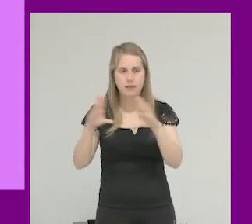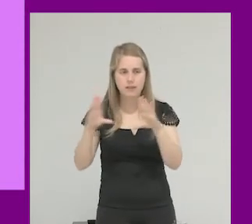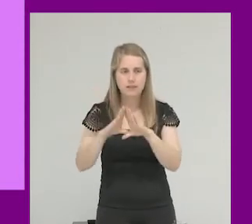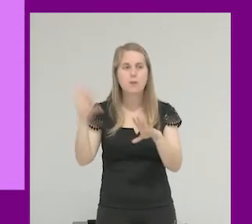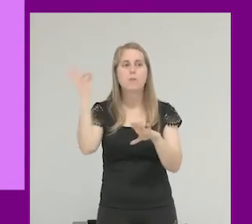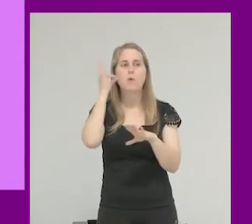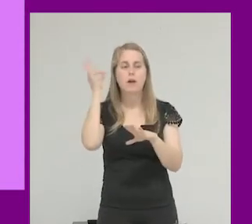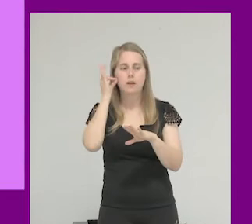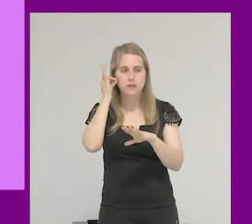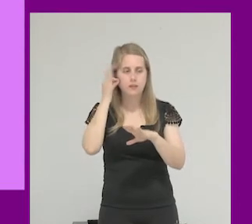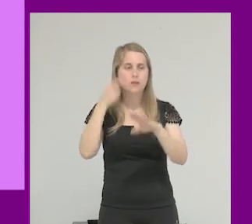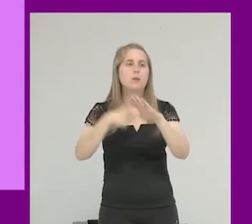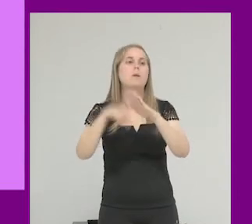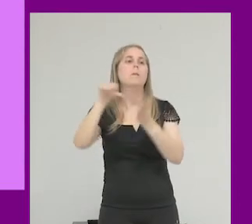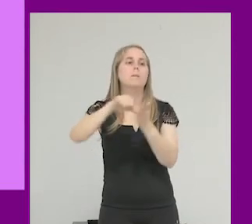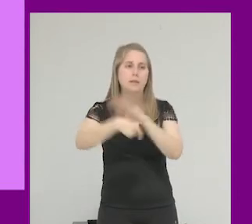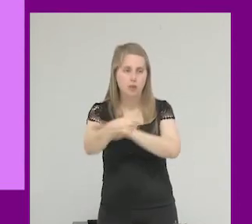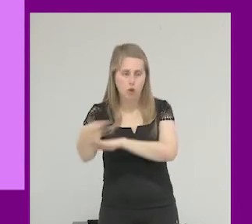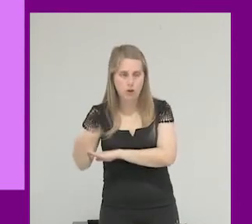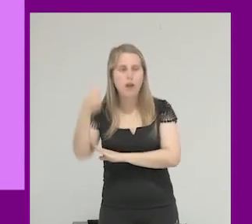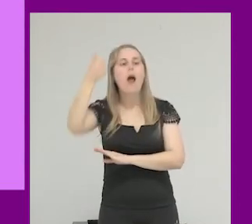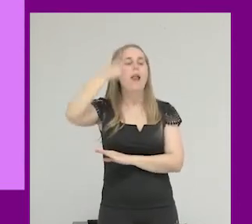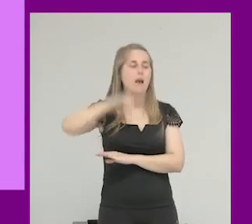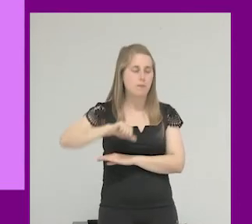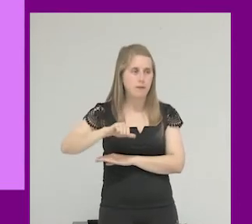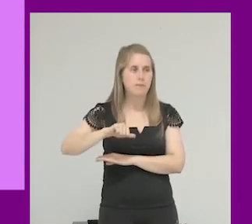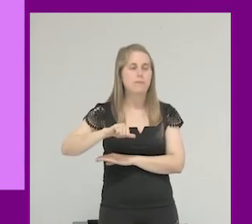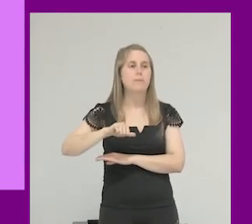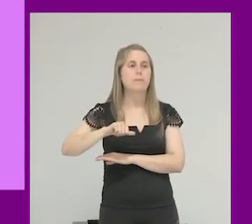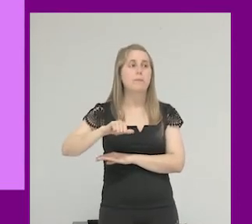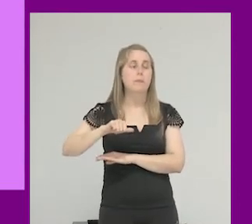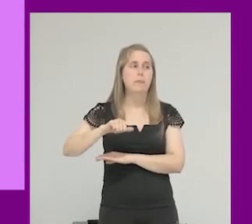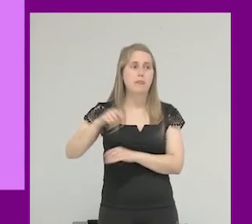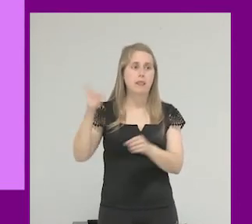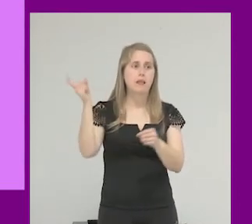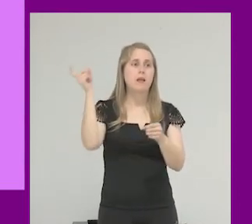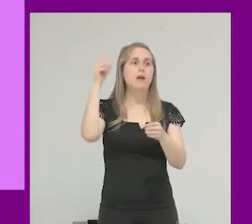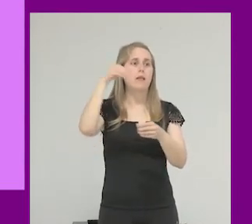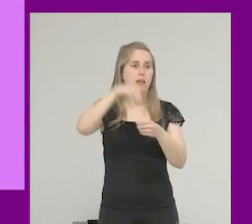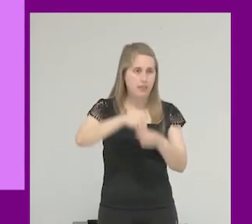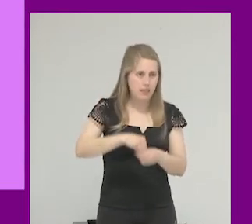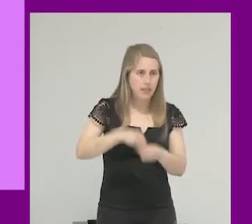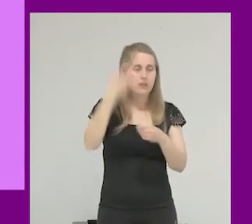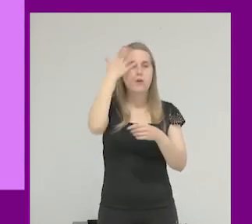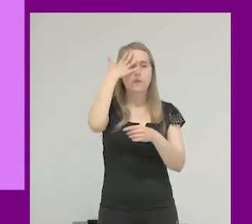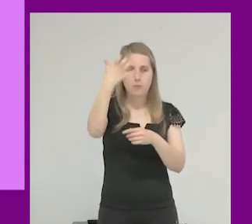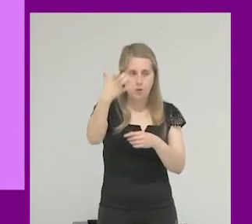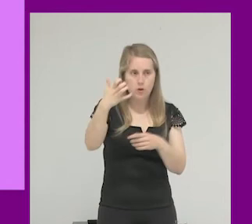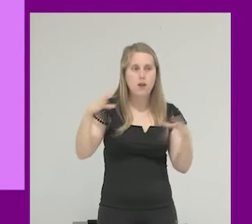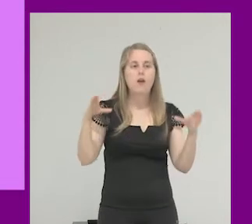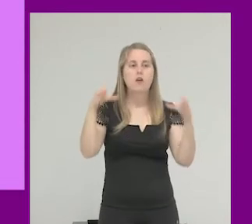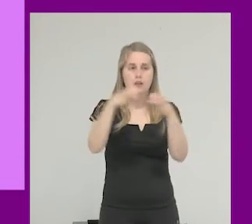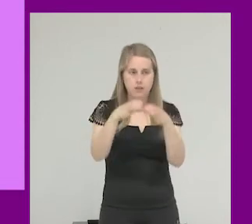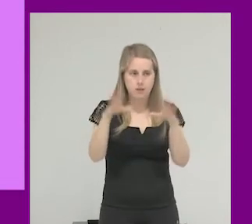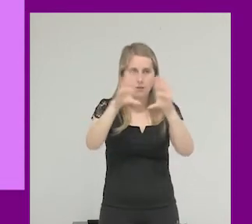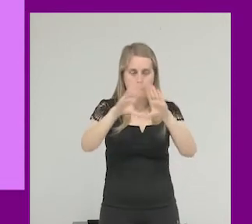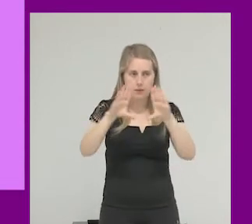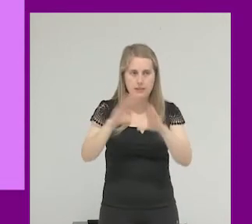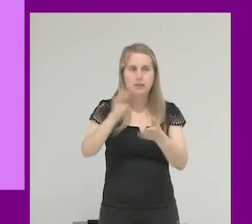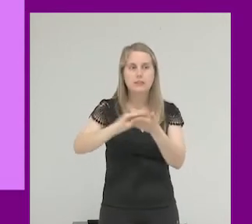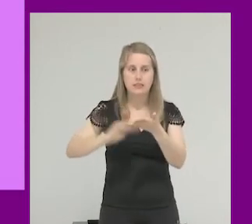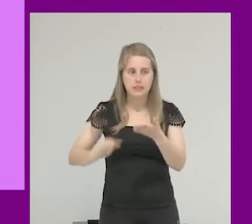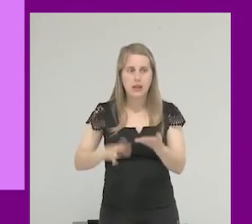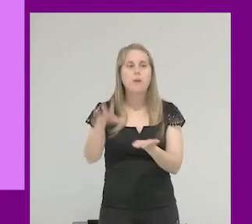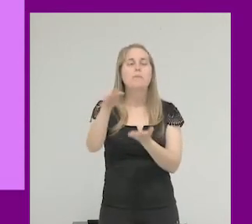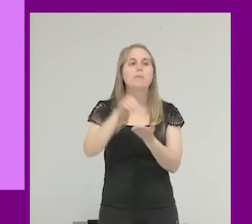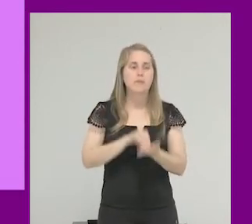el municipio de Vitoria-Gasteiz y en Álava, para que forme parte de la memoria colectiva feminista escrita.